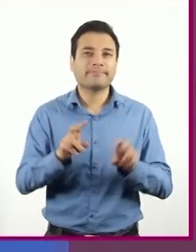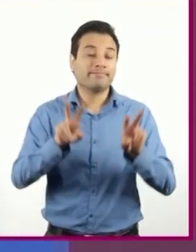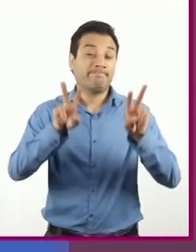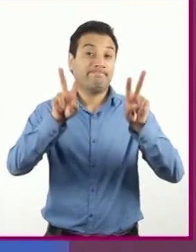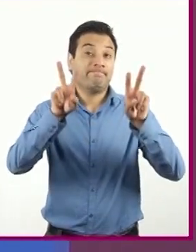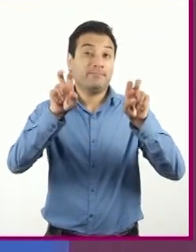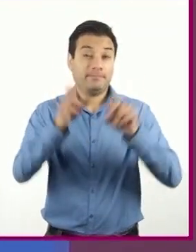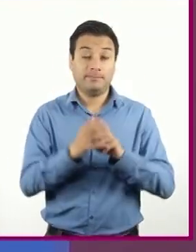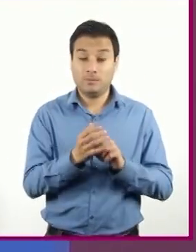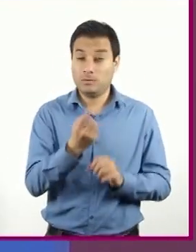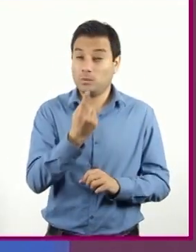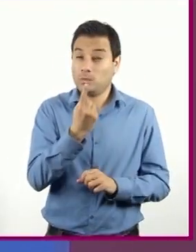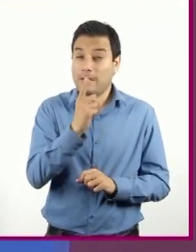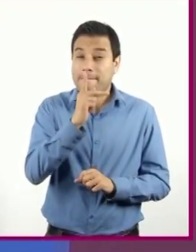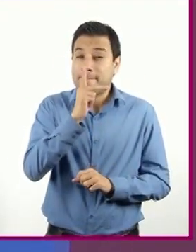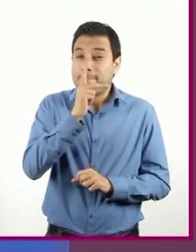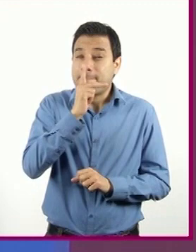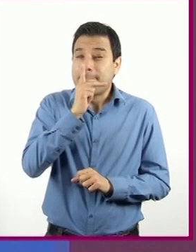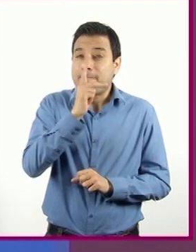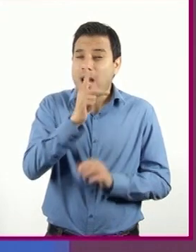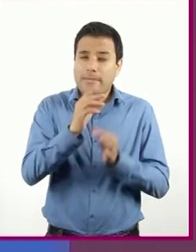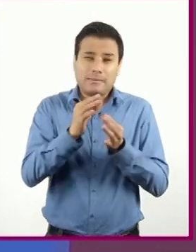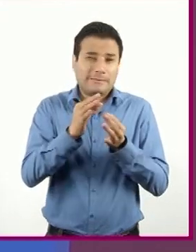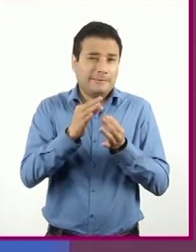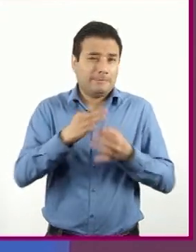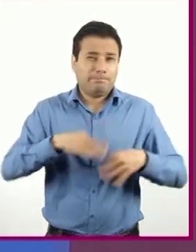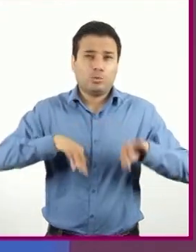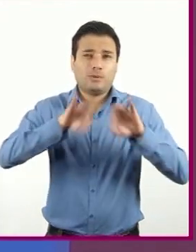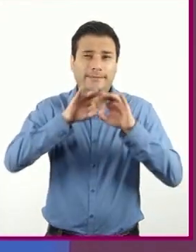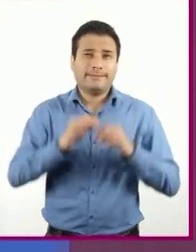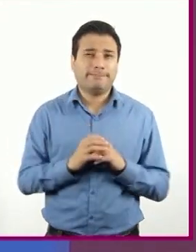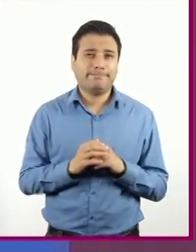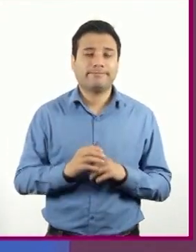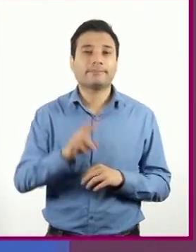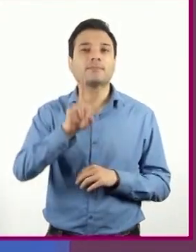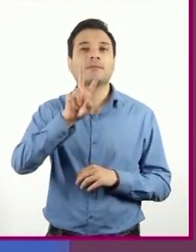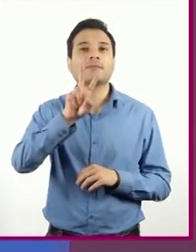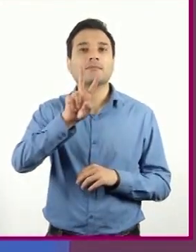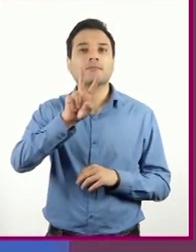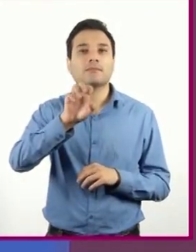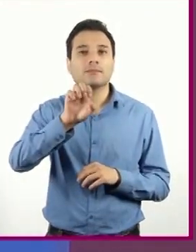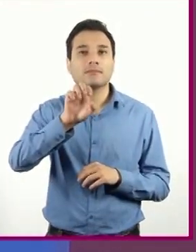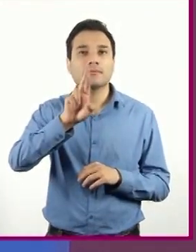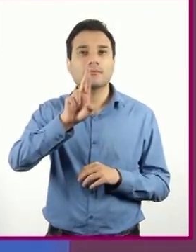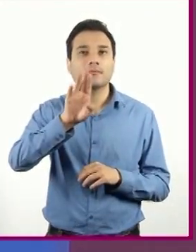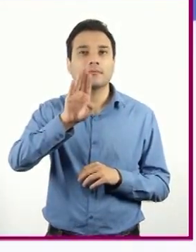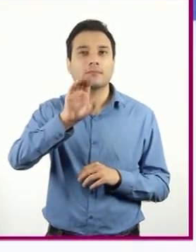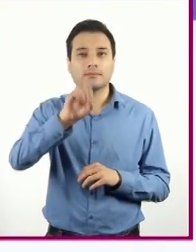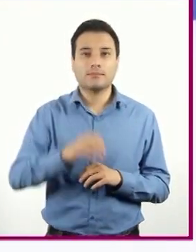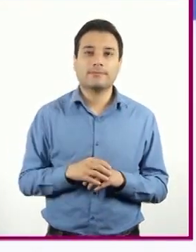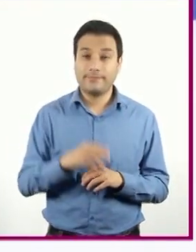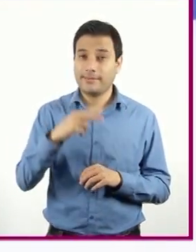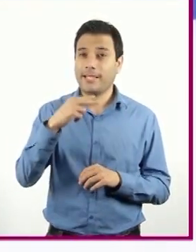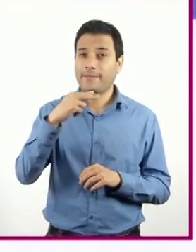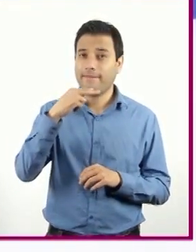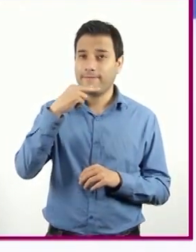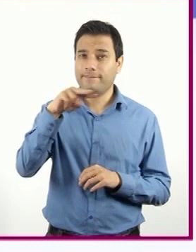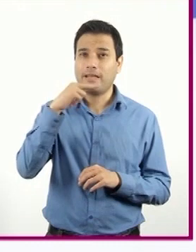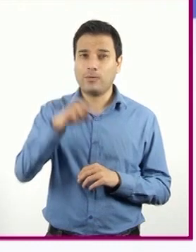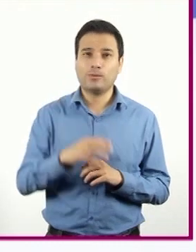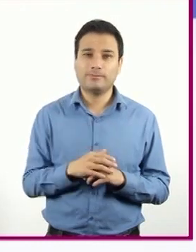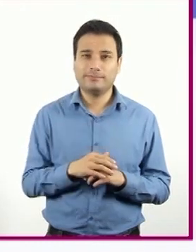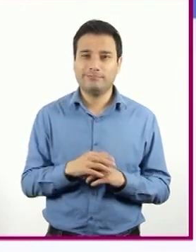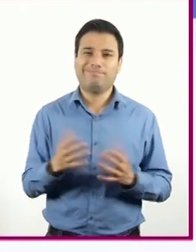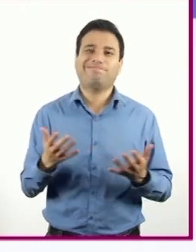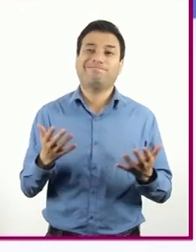una palabra muy importante de nuestro idioma, el verbo. Sí, esa palabra que tanto